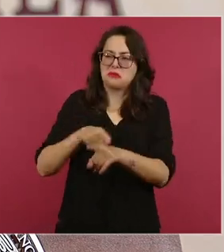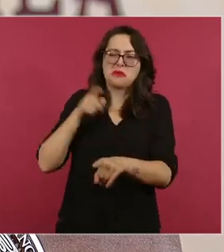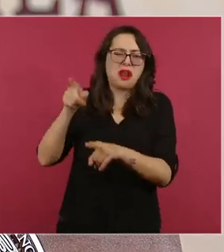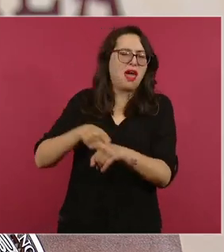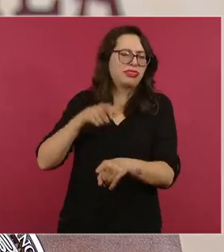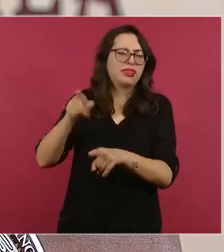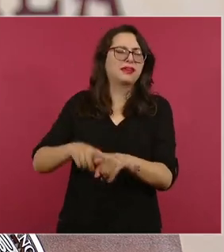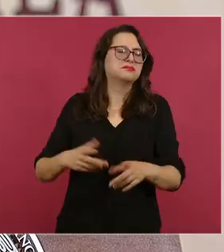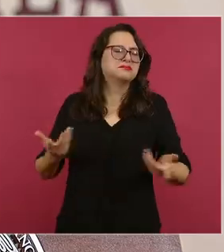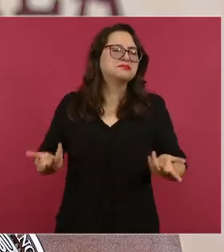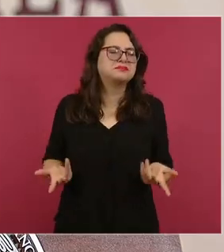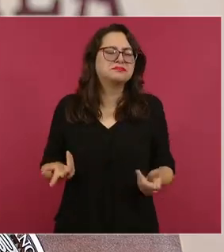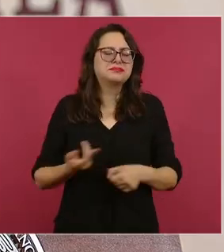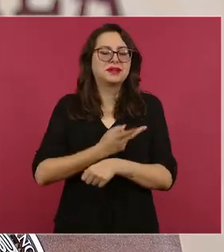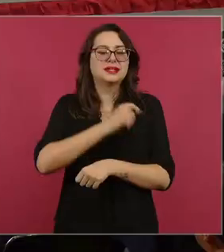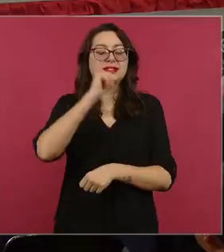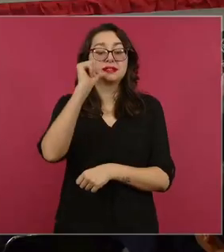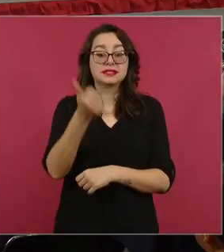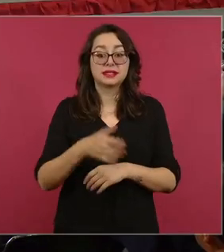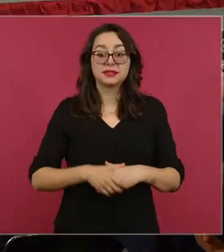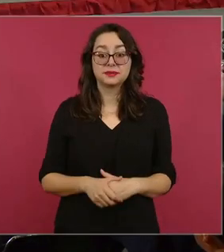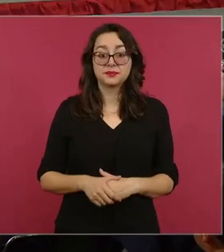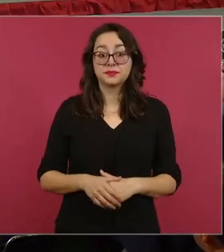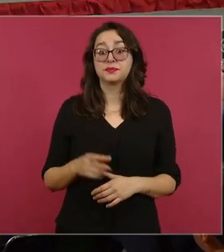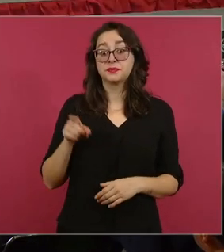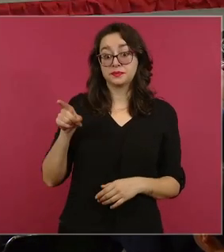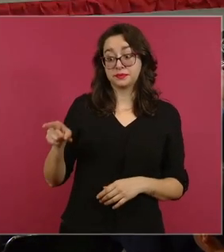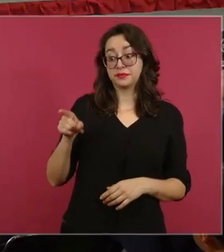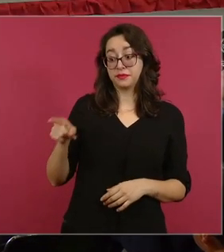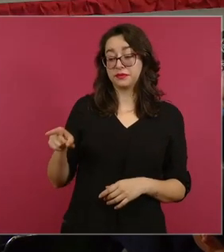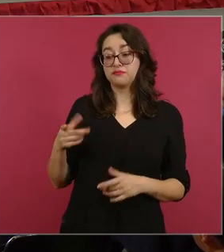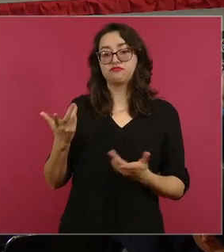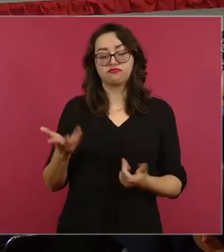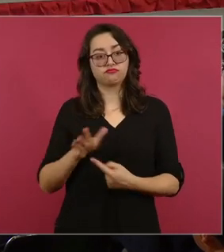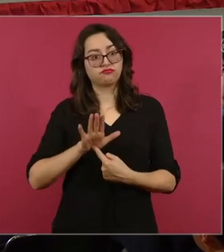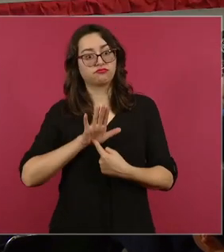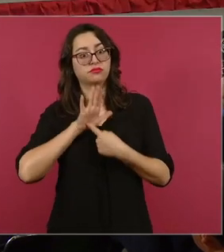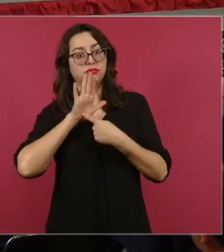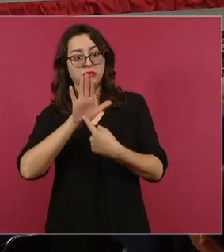durante su comparecencia que el saldo de la deuda ha disminuido en